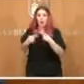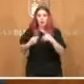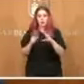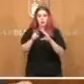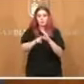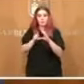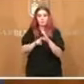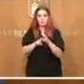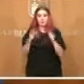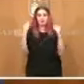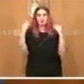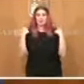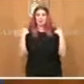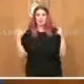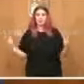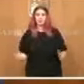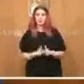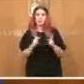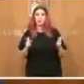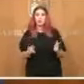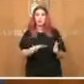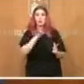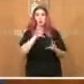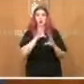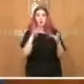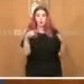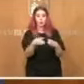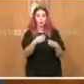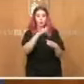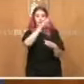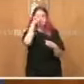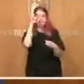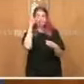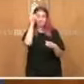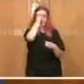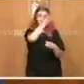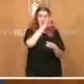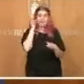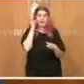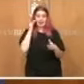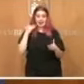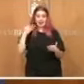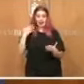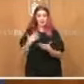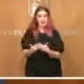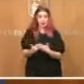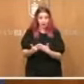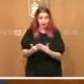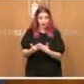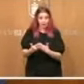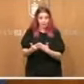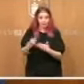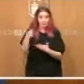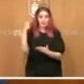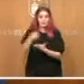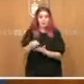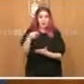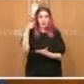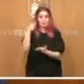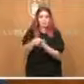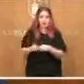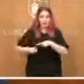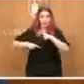metro. Responsabilidad social con el conjunto de los madrileños y madrileñas que hasta el momento van pagando día a